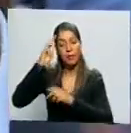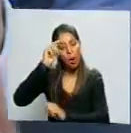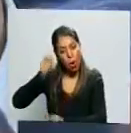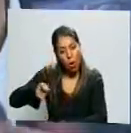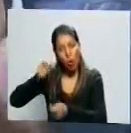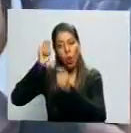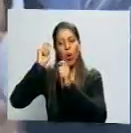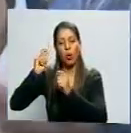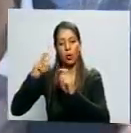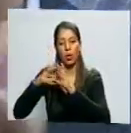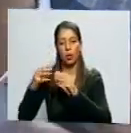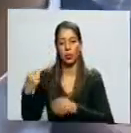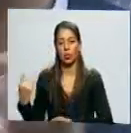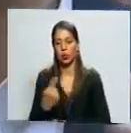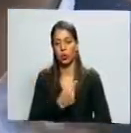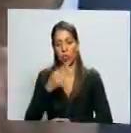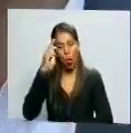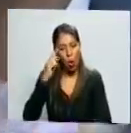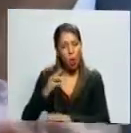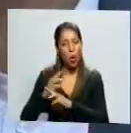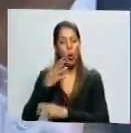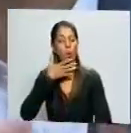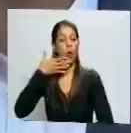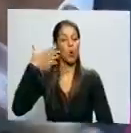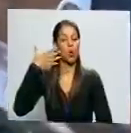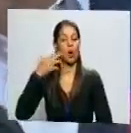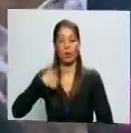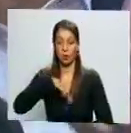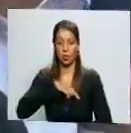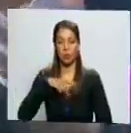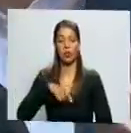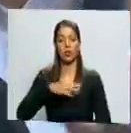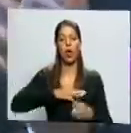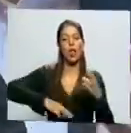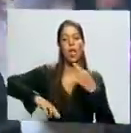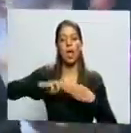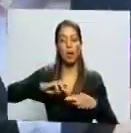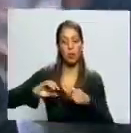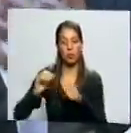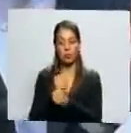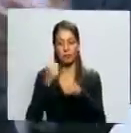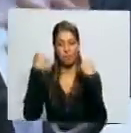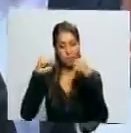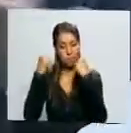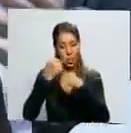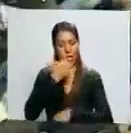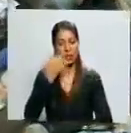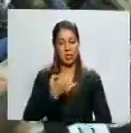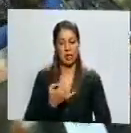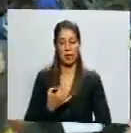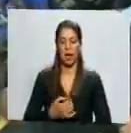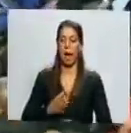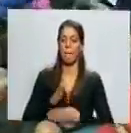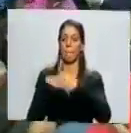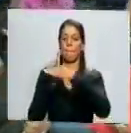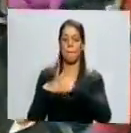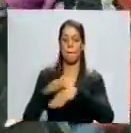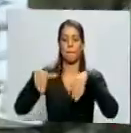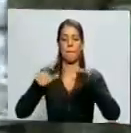la patria venezolana, porque nosotros estamos haciendo revolución de verdad, verdad, y nada nos va a detener.